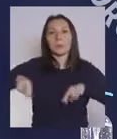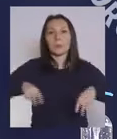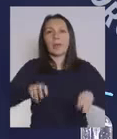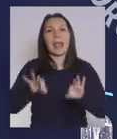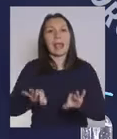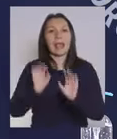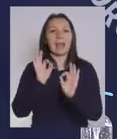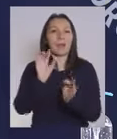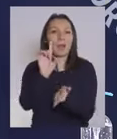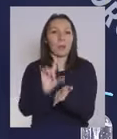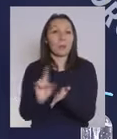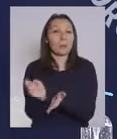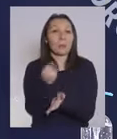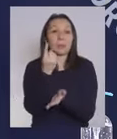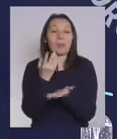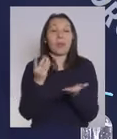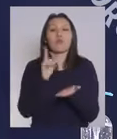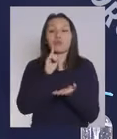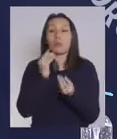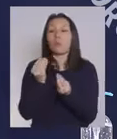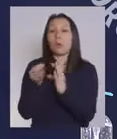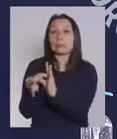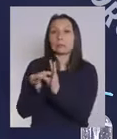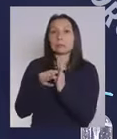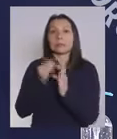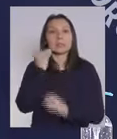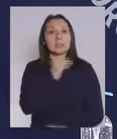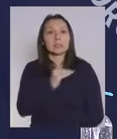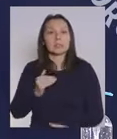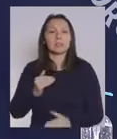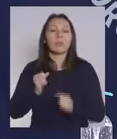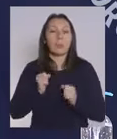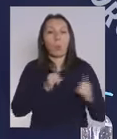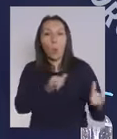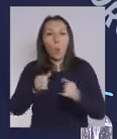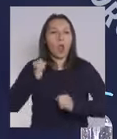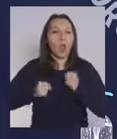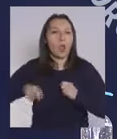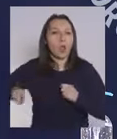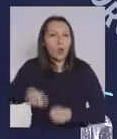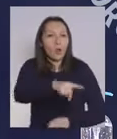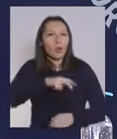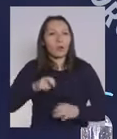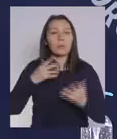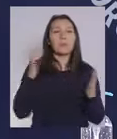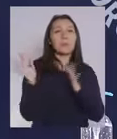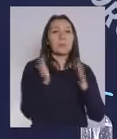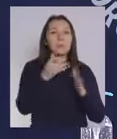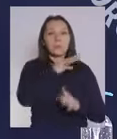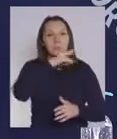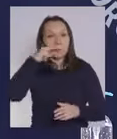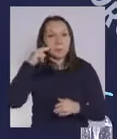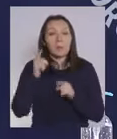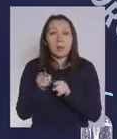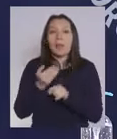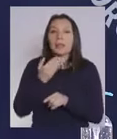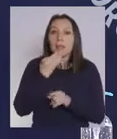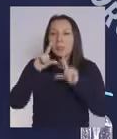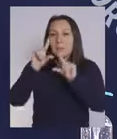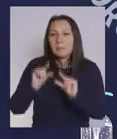lugares donde, primero que nada, tiene un beneficio para el niño poder salir a jugar, a correr, a estar al aire libre y también